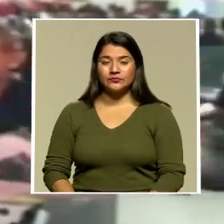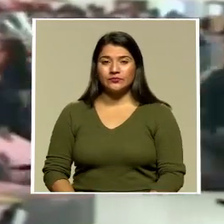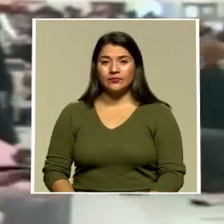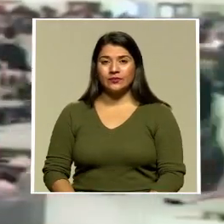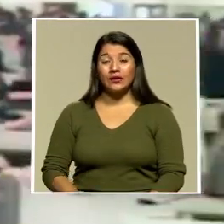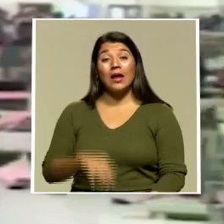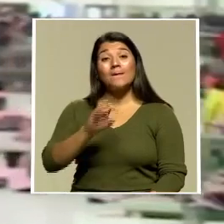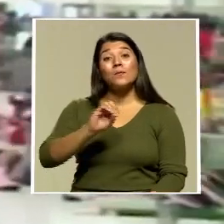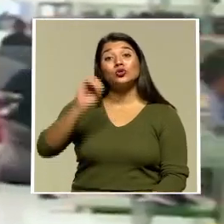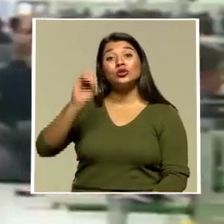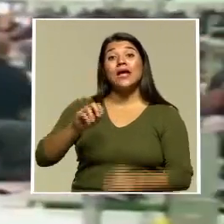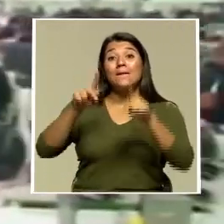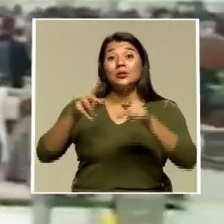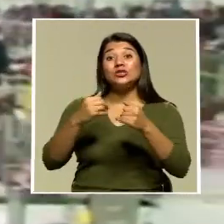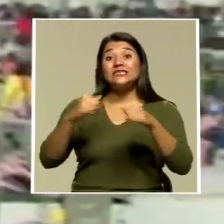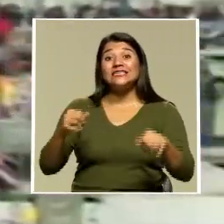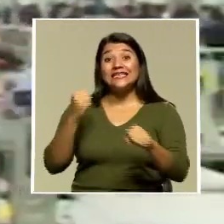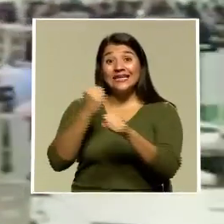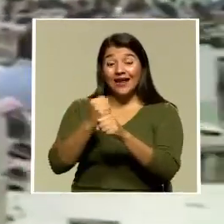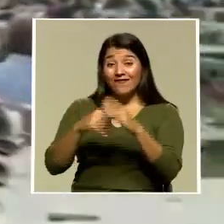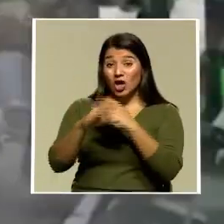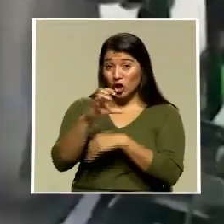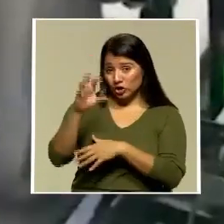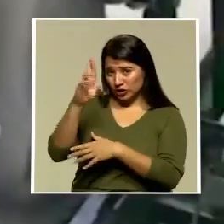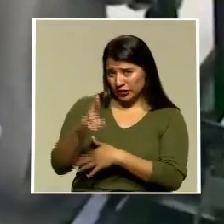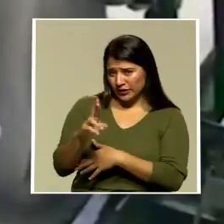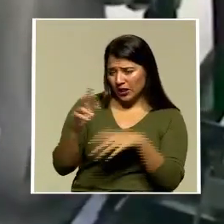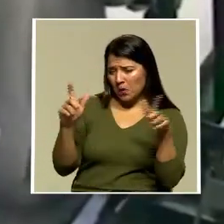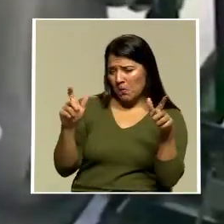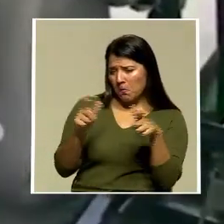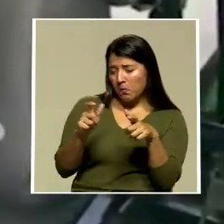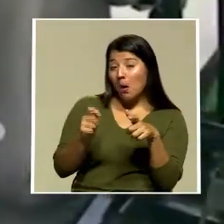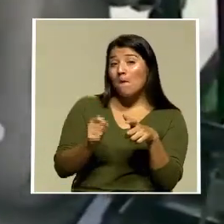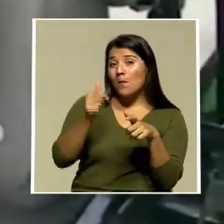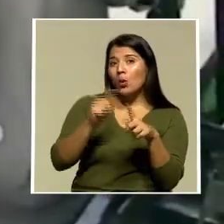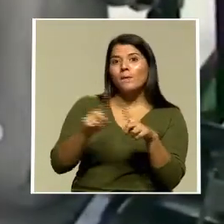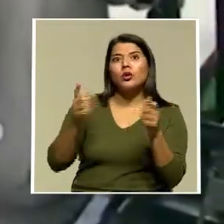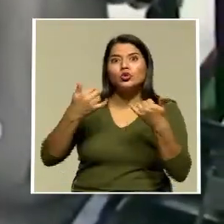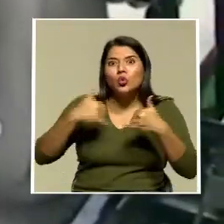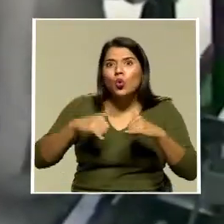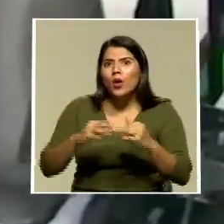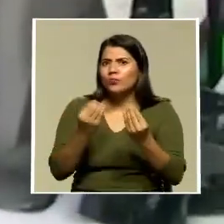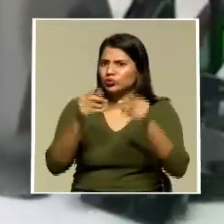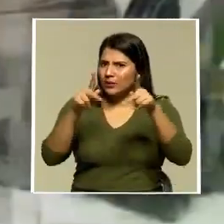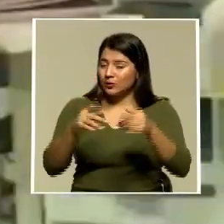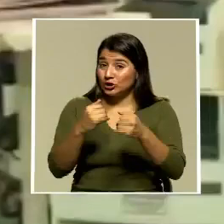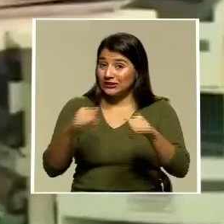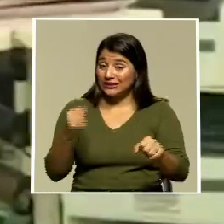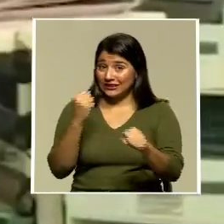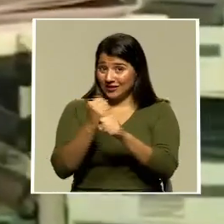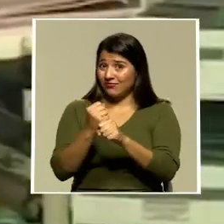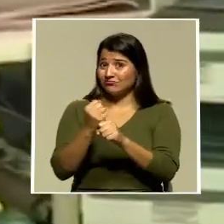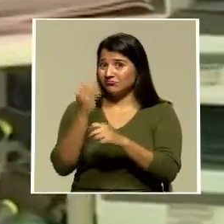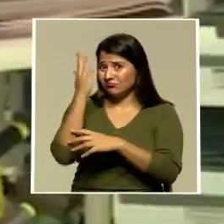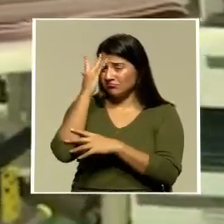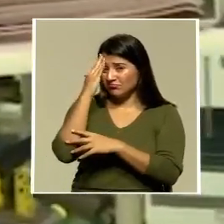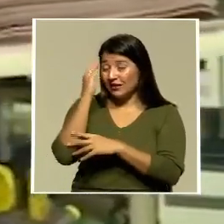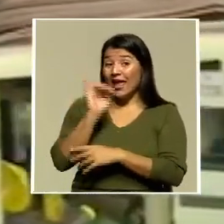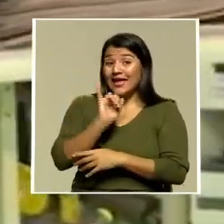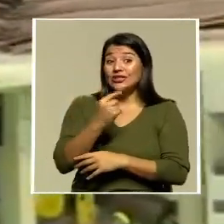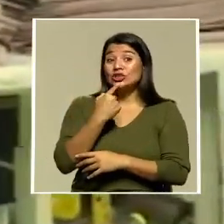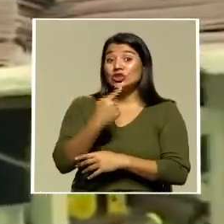Aunque la tasa de desempleo en el país haya reducido en los últimos meses, sigue siendo preocupante, así lo consideran las cámaras y el